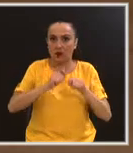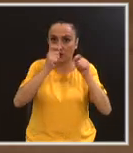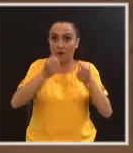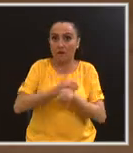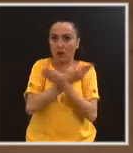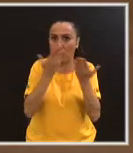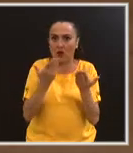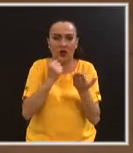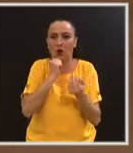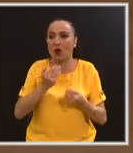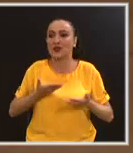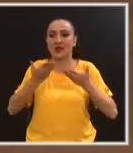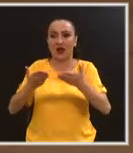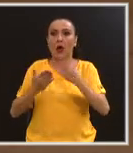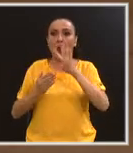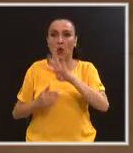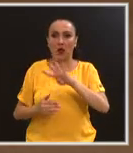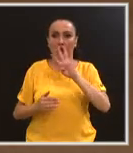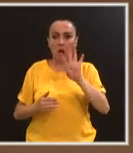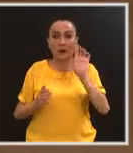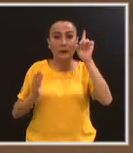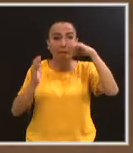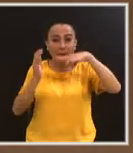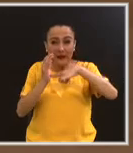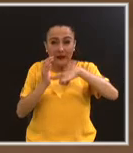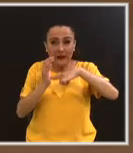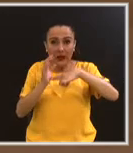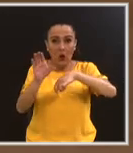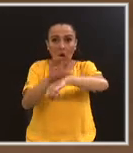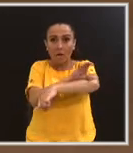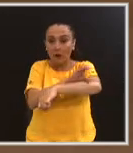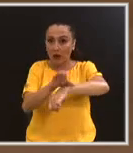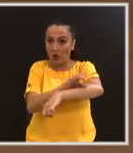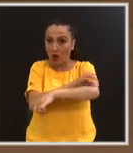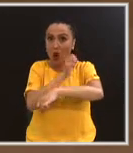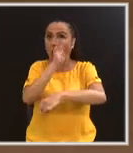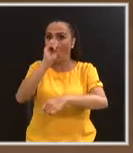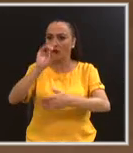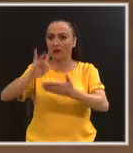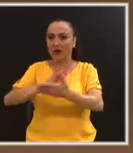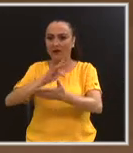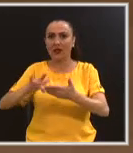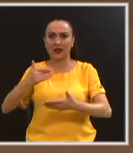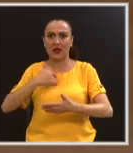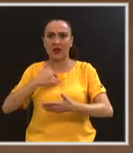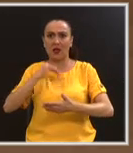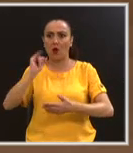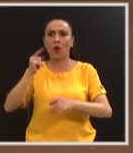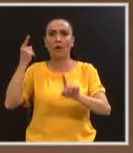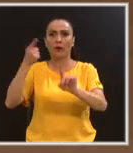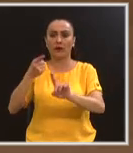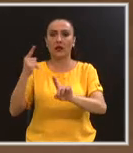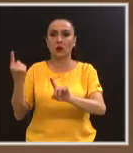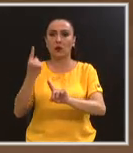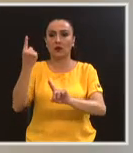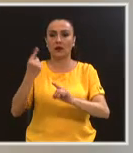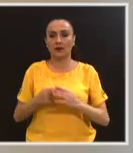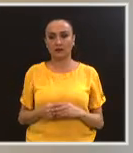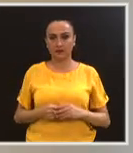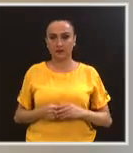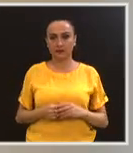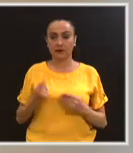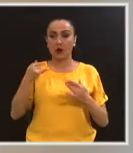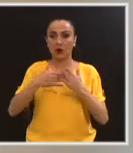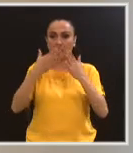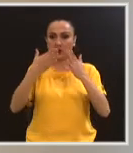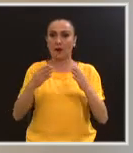Pública que no ha entregado 44,000 computadoras o tabletas que tenían como fin único y exclusivo a los